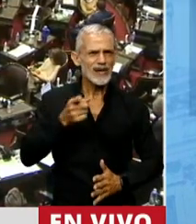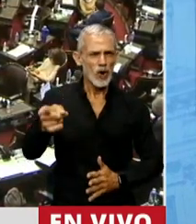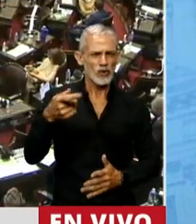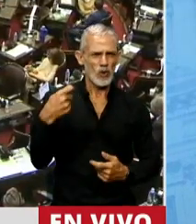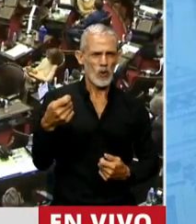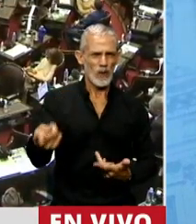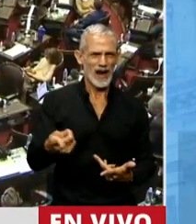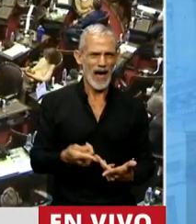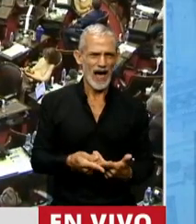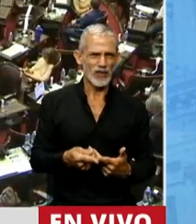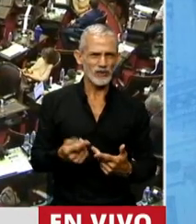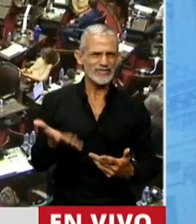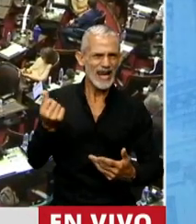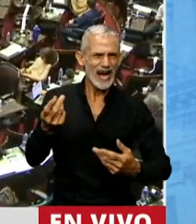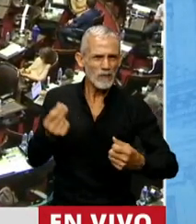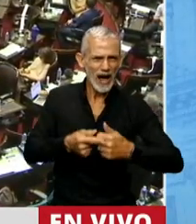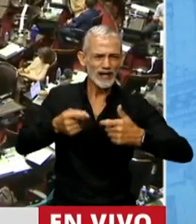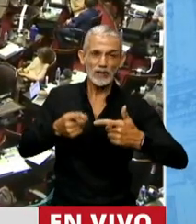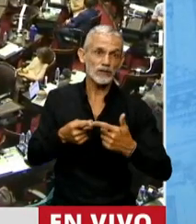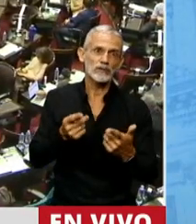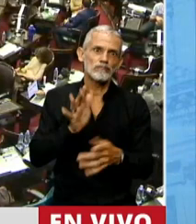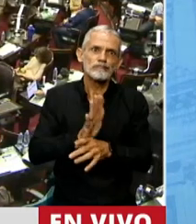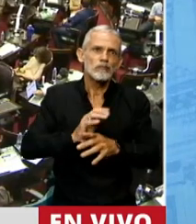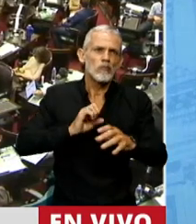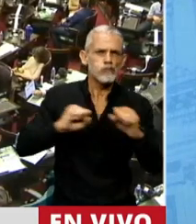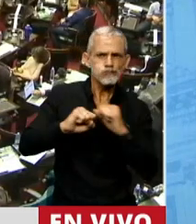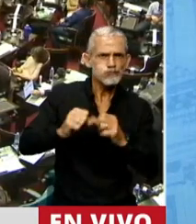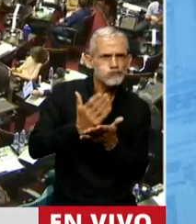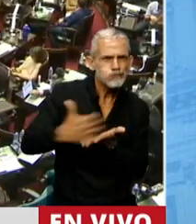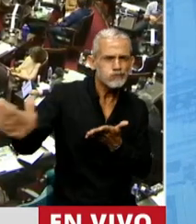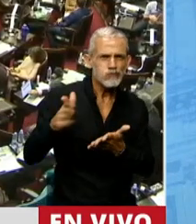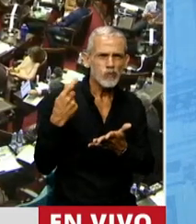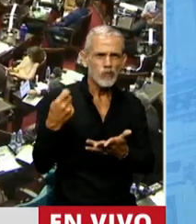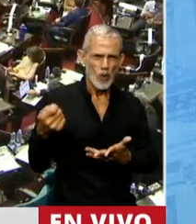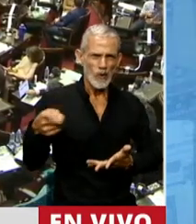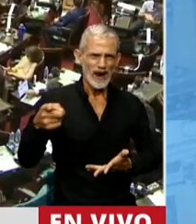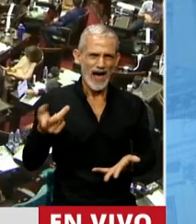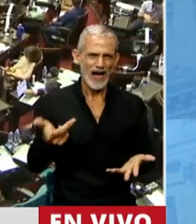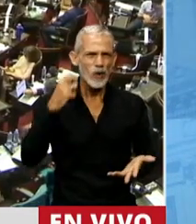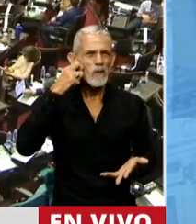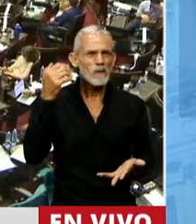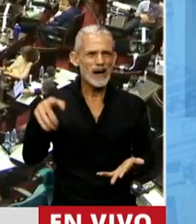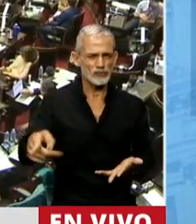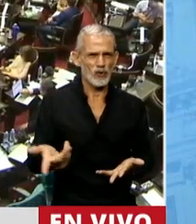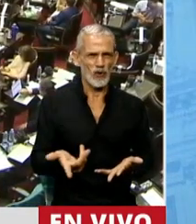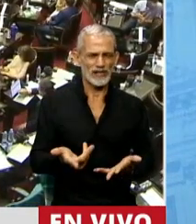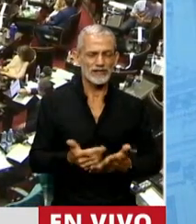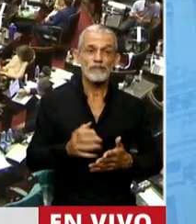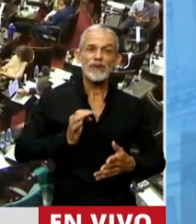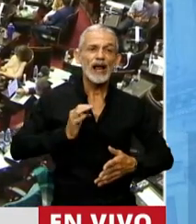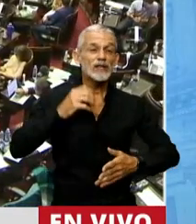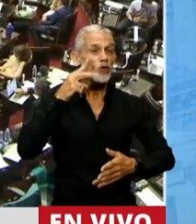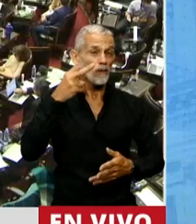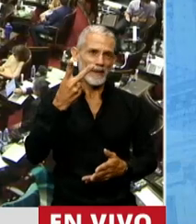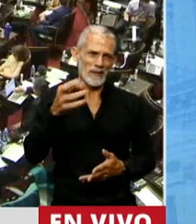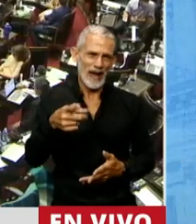a todas luces un acto de provocación y de marginación de los jubilados. En el año